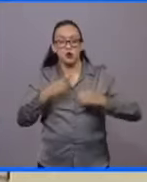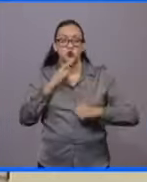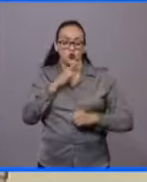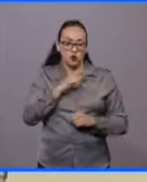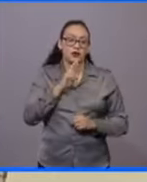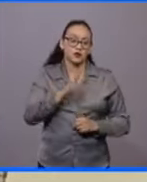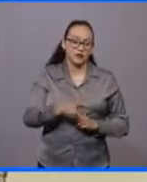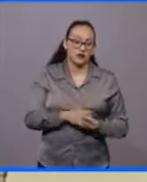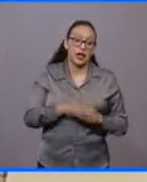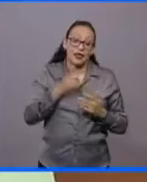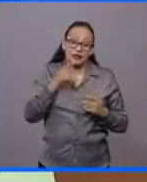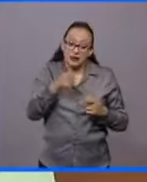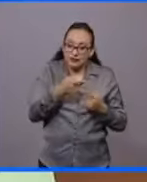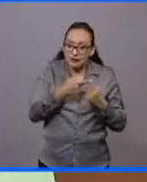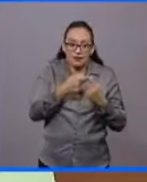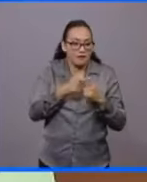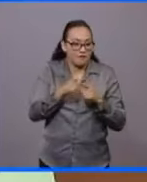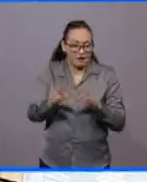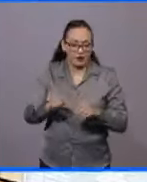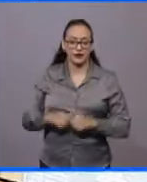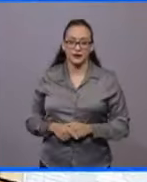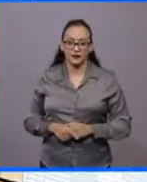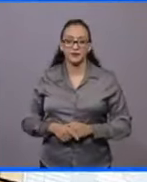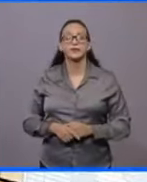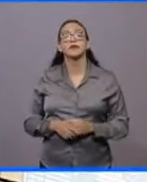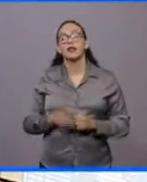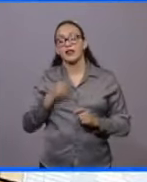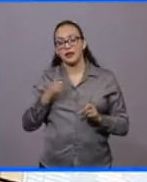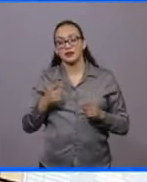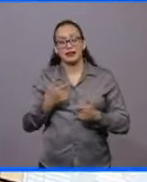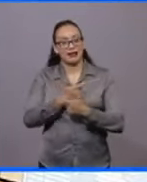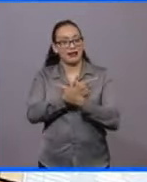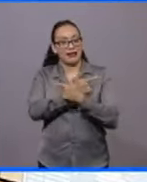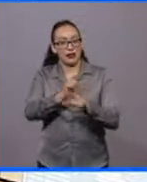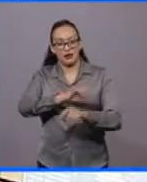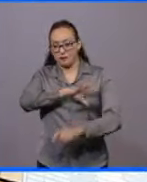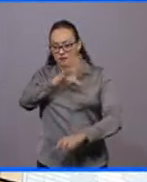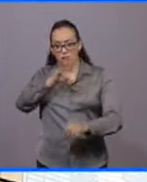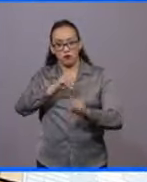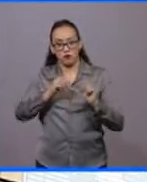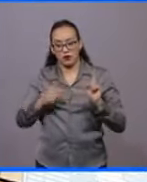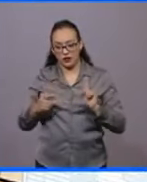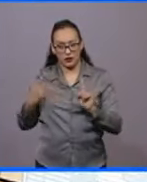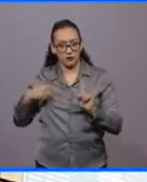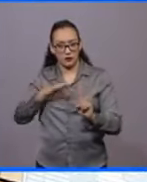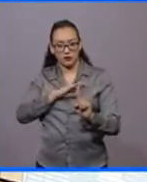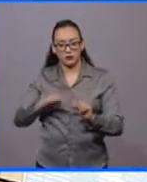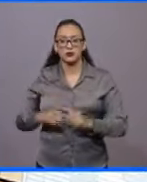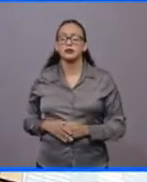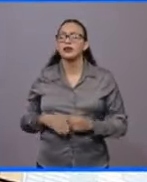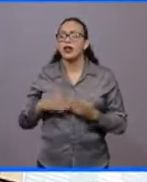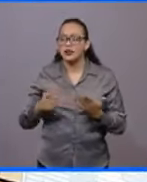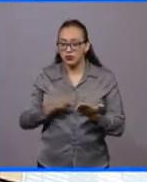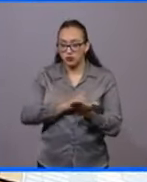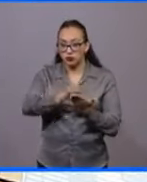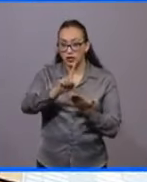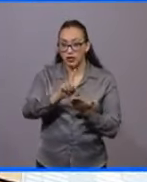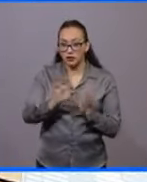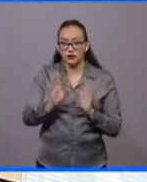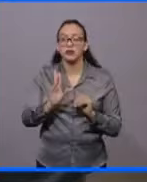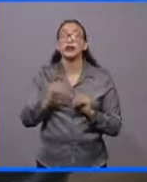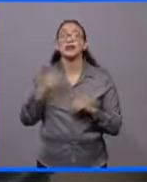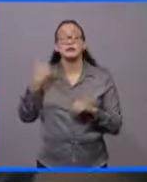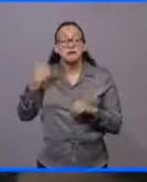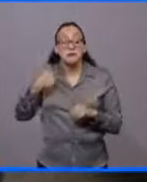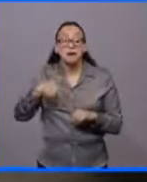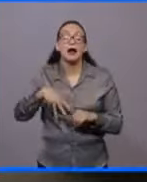producto de un acto procesal distinto. Precisa que la libertad absolutoria, dictada en primera instancia, no es un derecho sino una